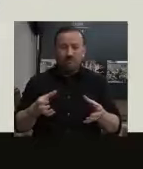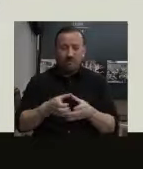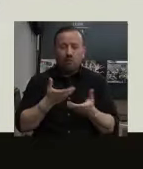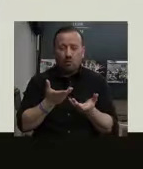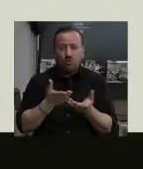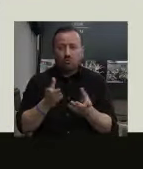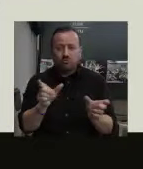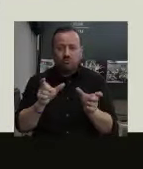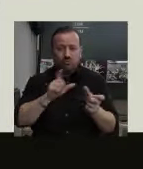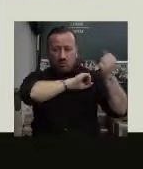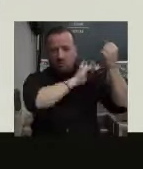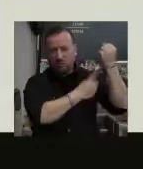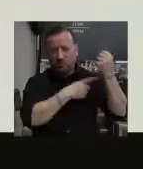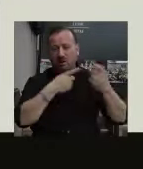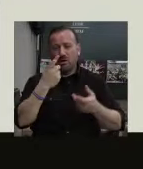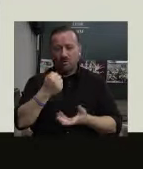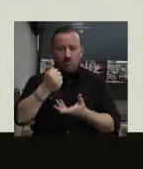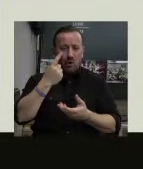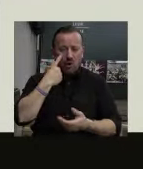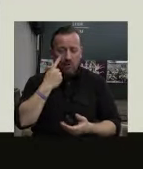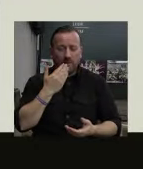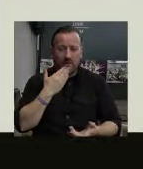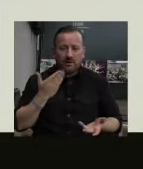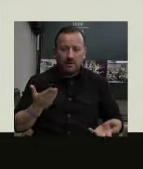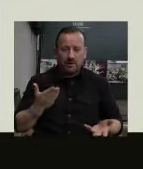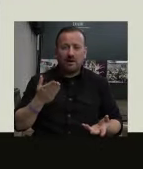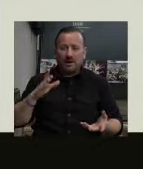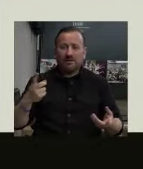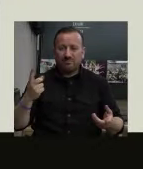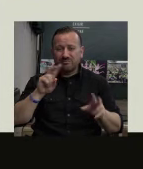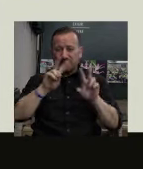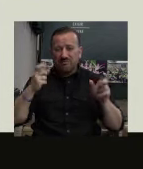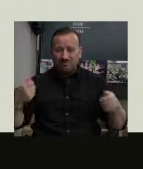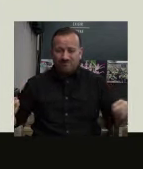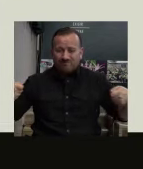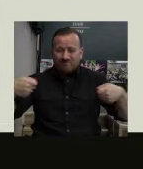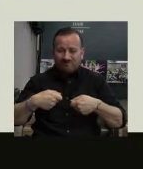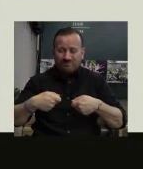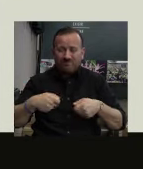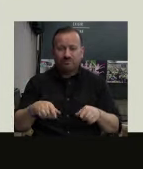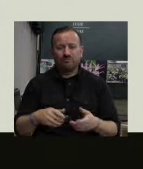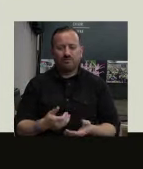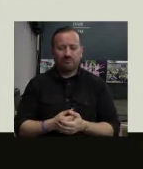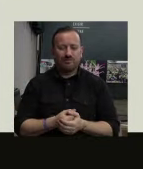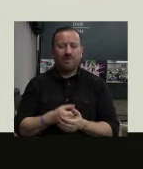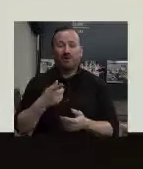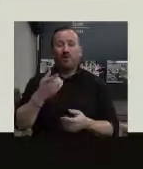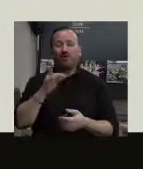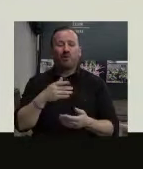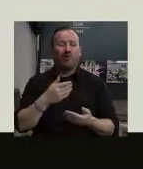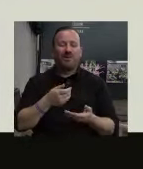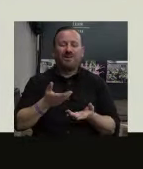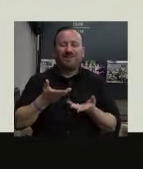los que manejan el poder los recursos y el conocimiento ahí las inversiones sobre todo inicialmente puro catherin café